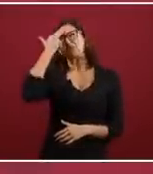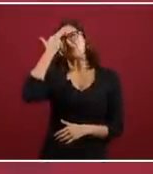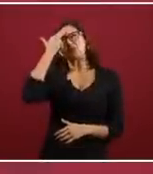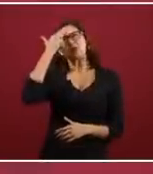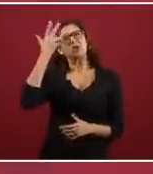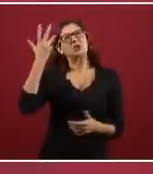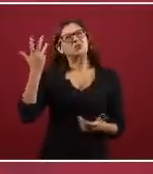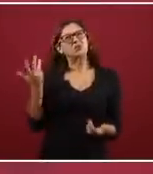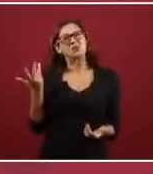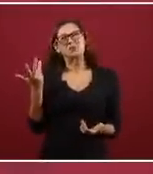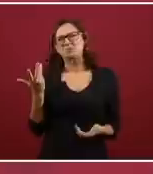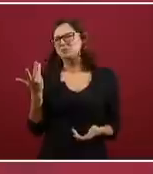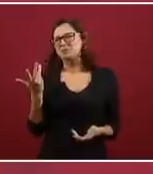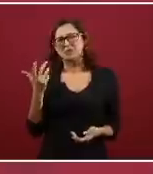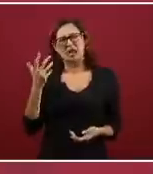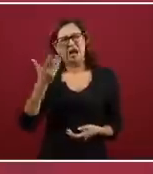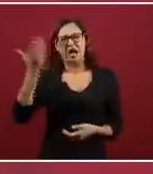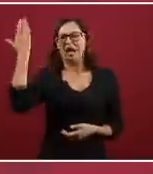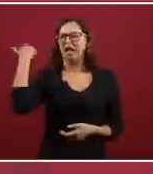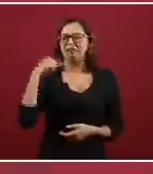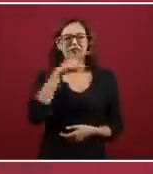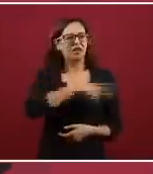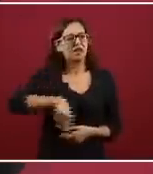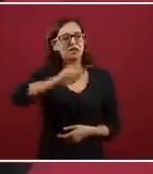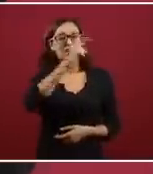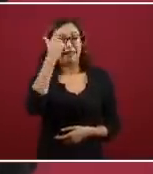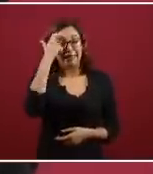así como una gracia,